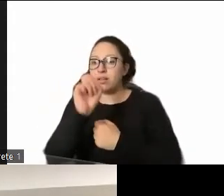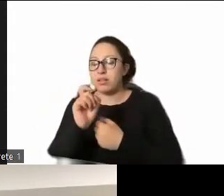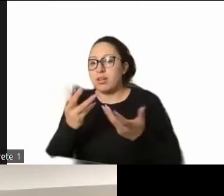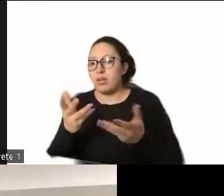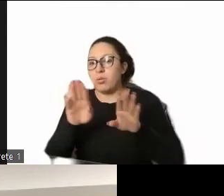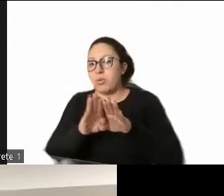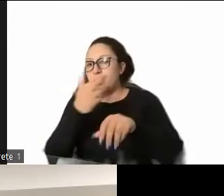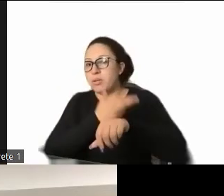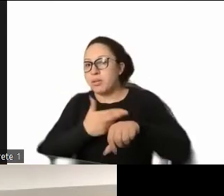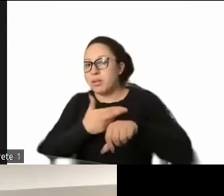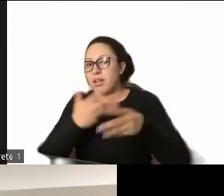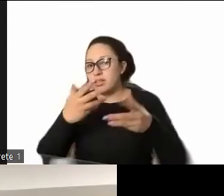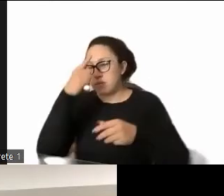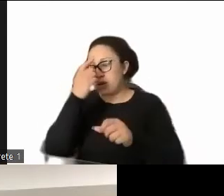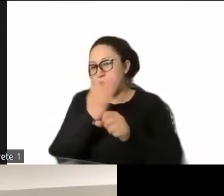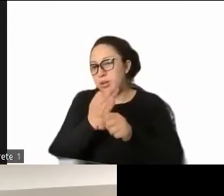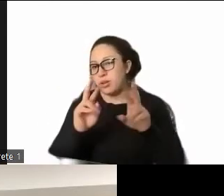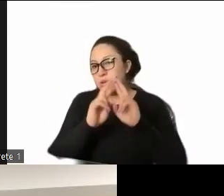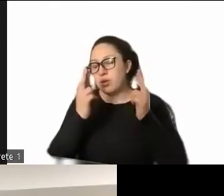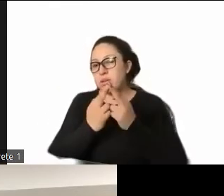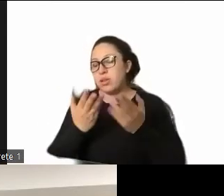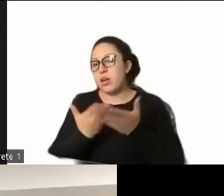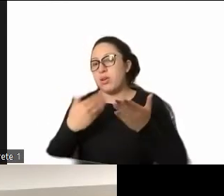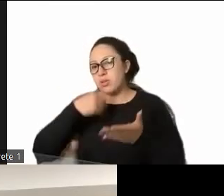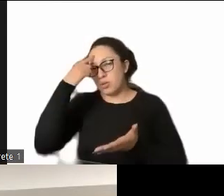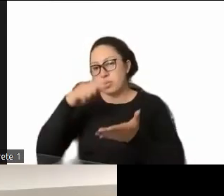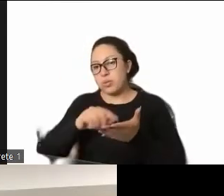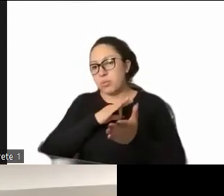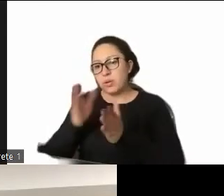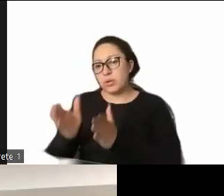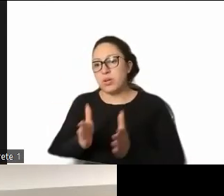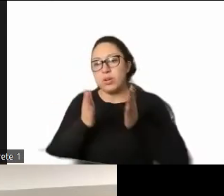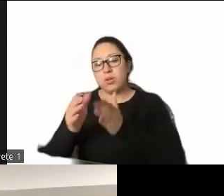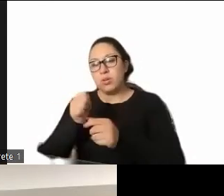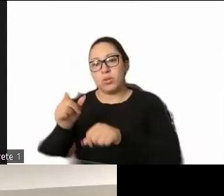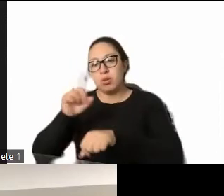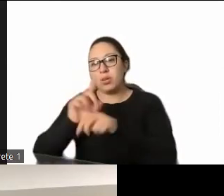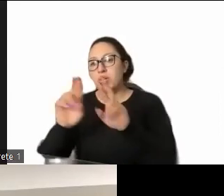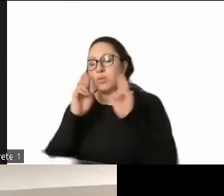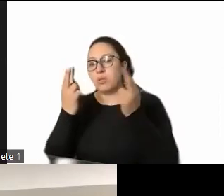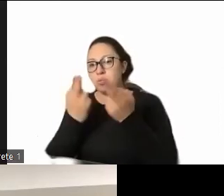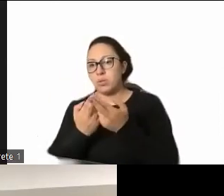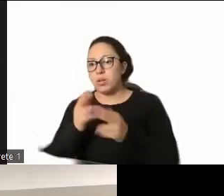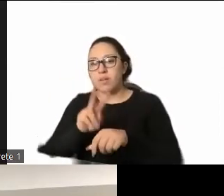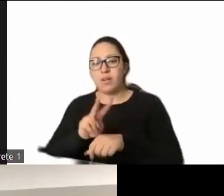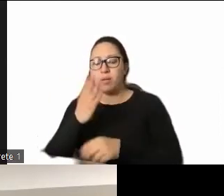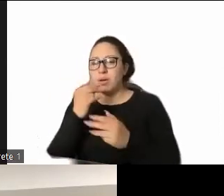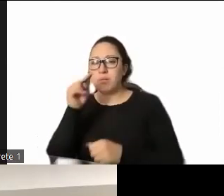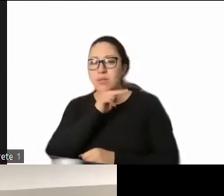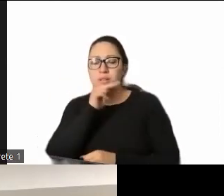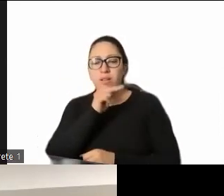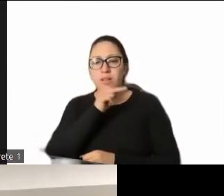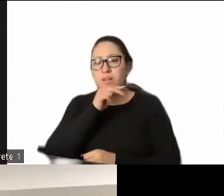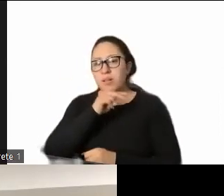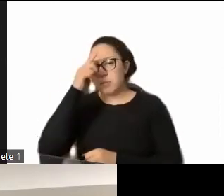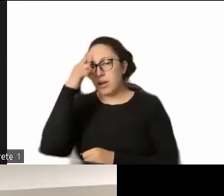que creo que podríamos subsanar y no corremos prisa como para poder evitar estos errores de